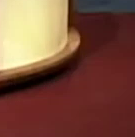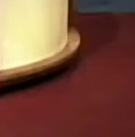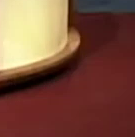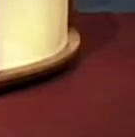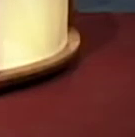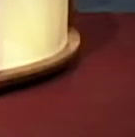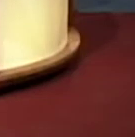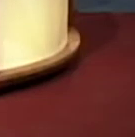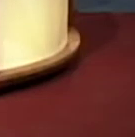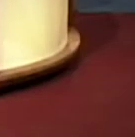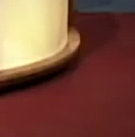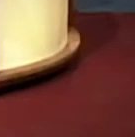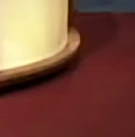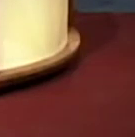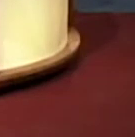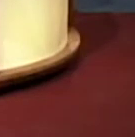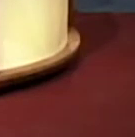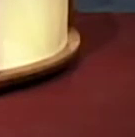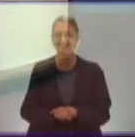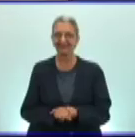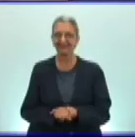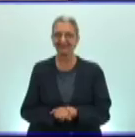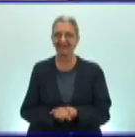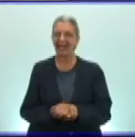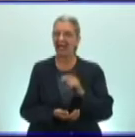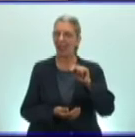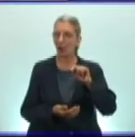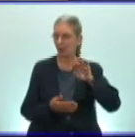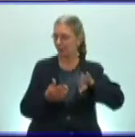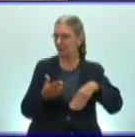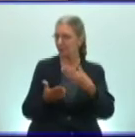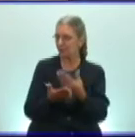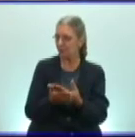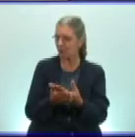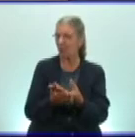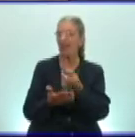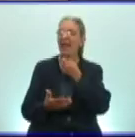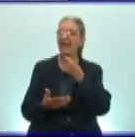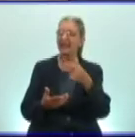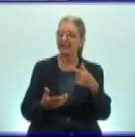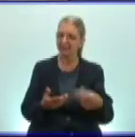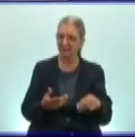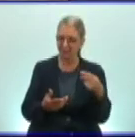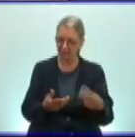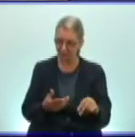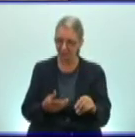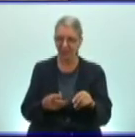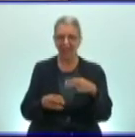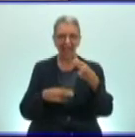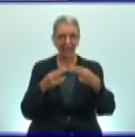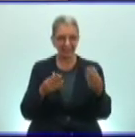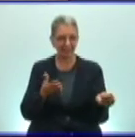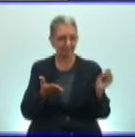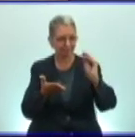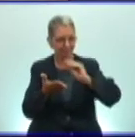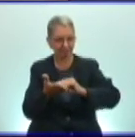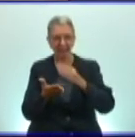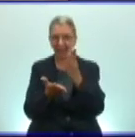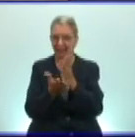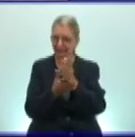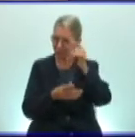Entonces, les propongo realizar un ejercicio en el que vamos a poder aplicar todo lo que hemos visto en la clase de